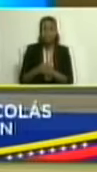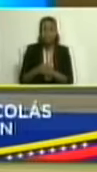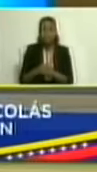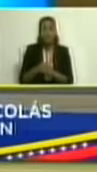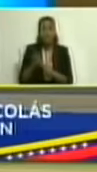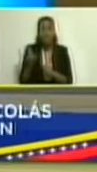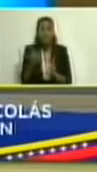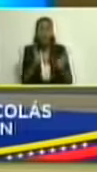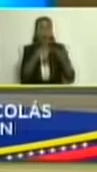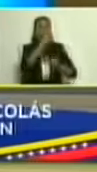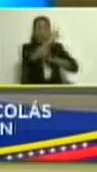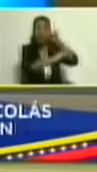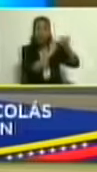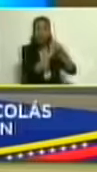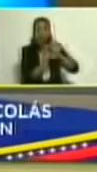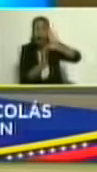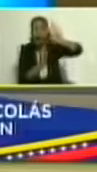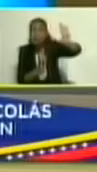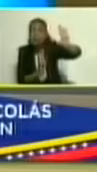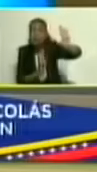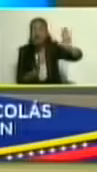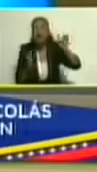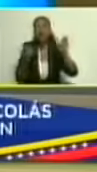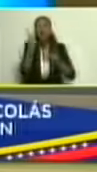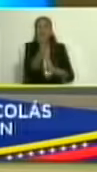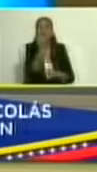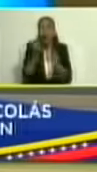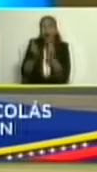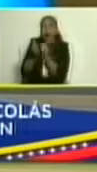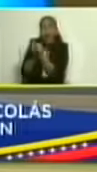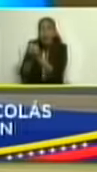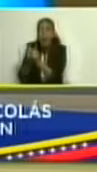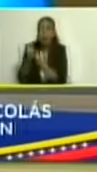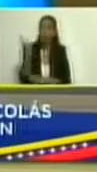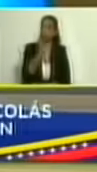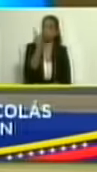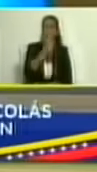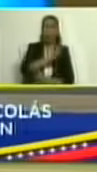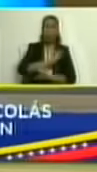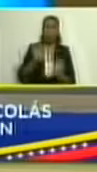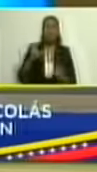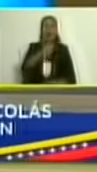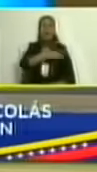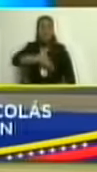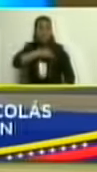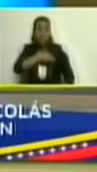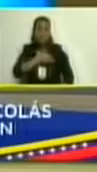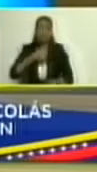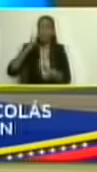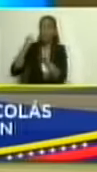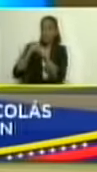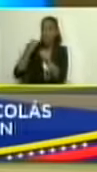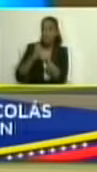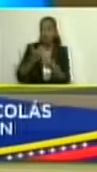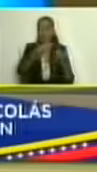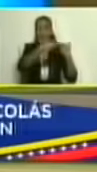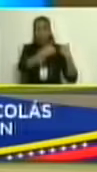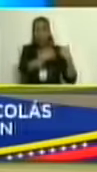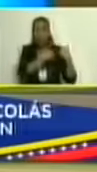y los organismos internacionales acompañan a un país en esa gran misión, en esa gran tarea.